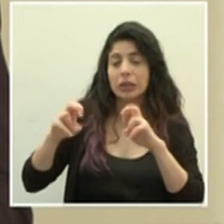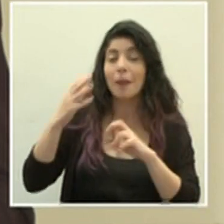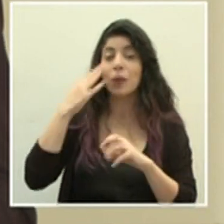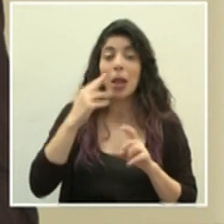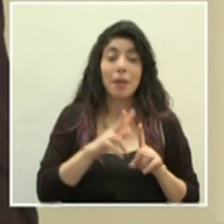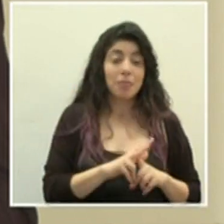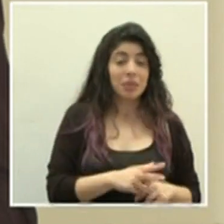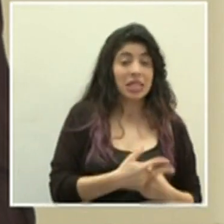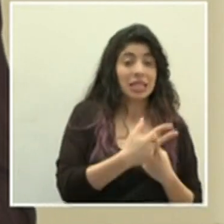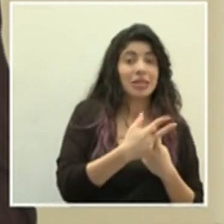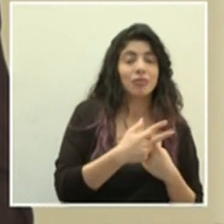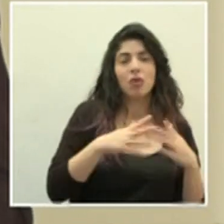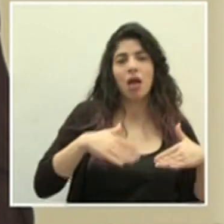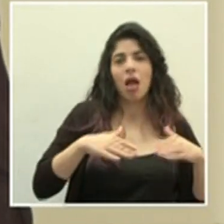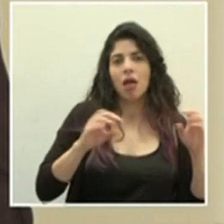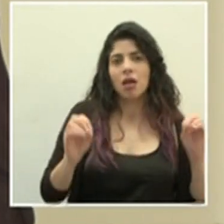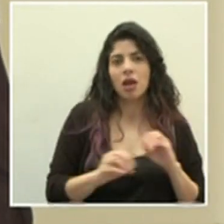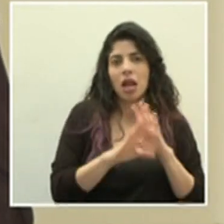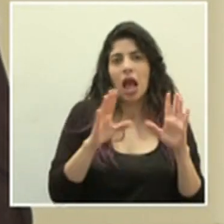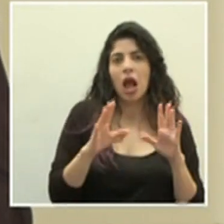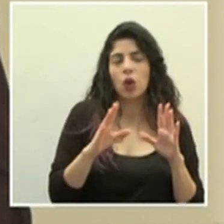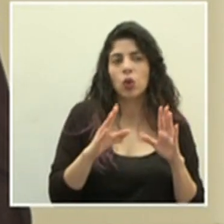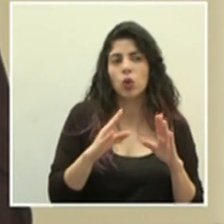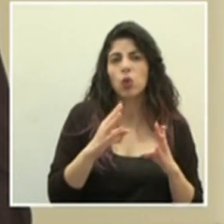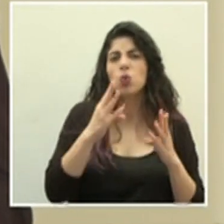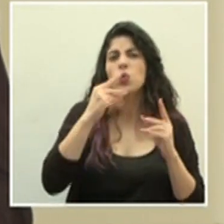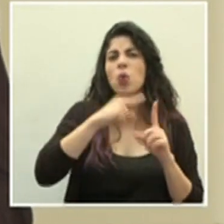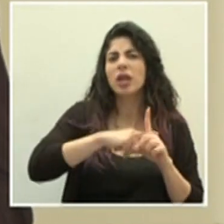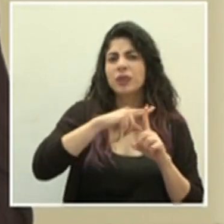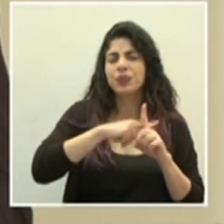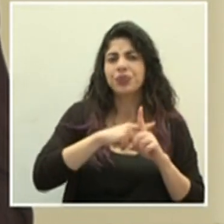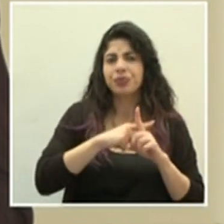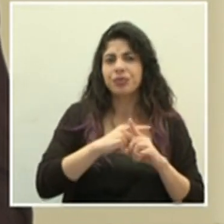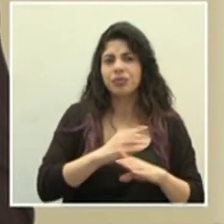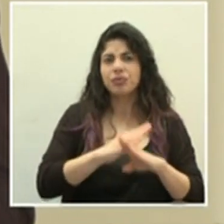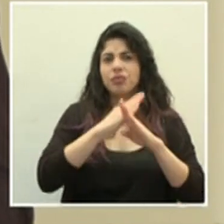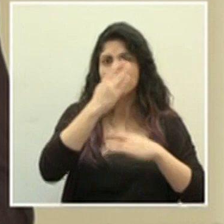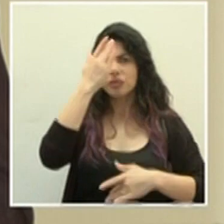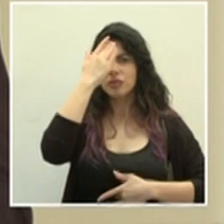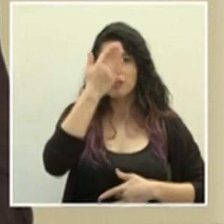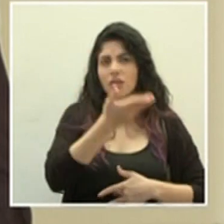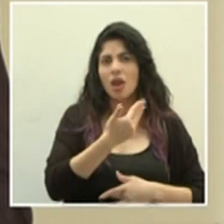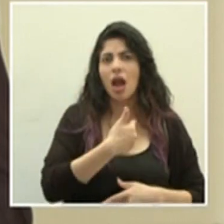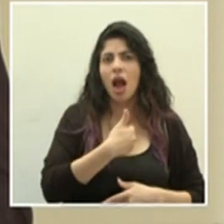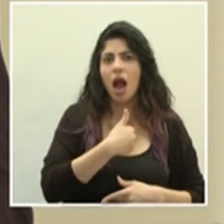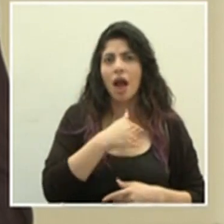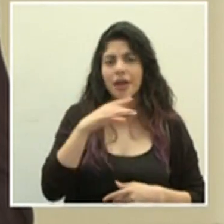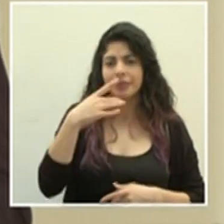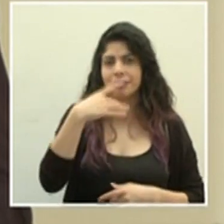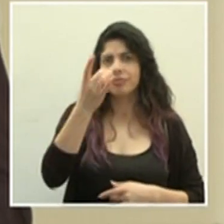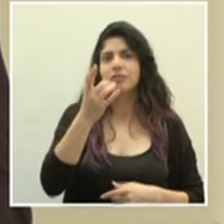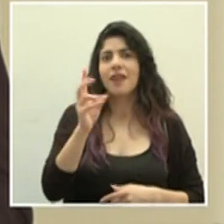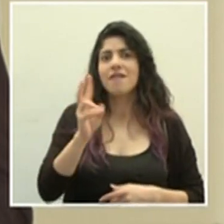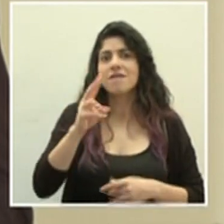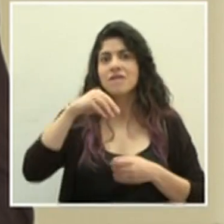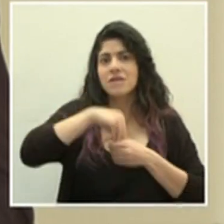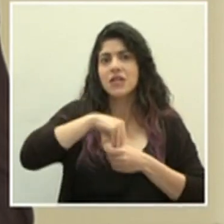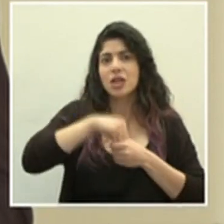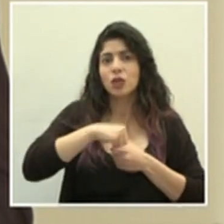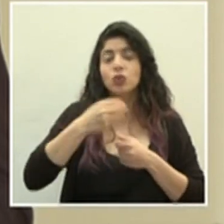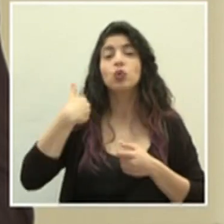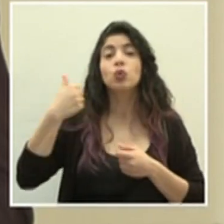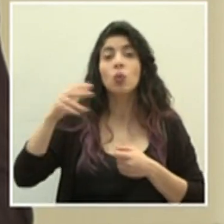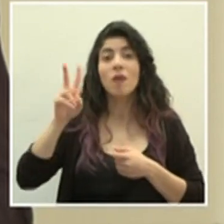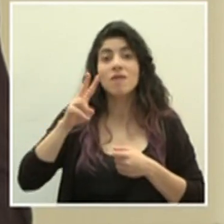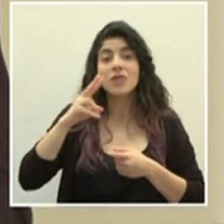principio pues no estaba tan claro de la inmunidad que podía despertar la exposición al virus, la que podía